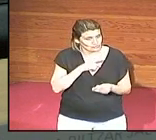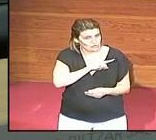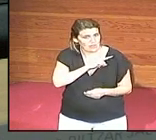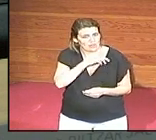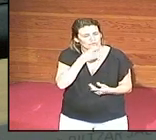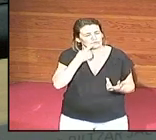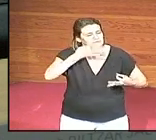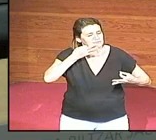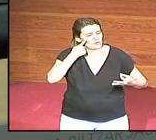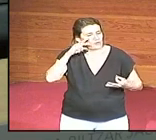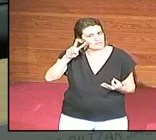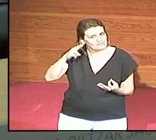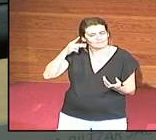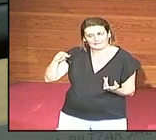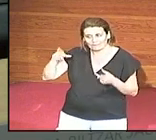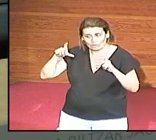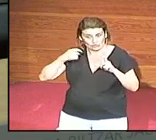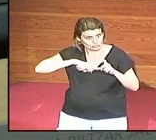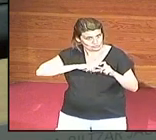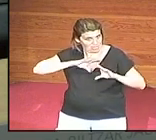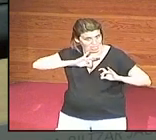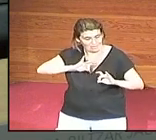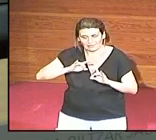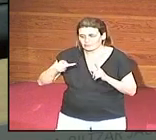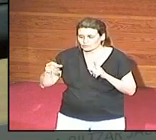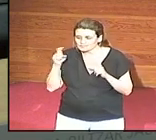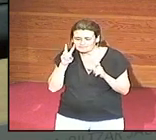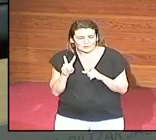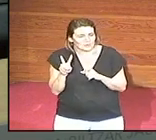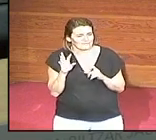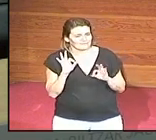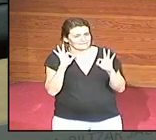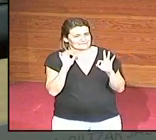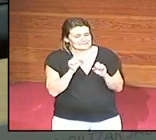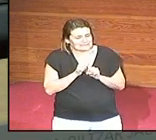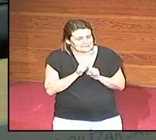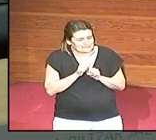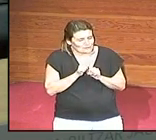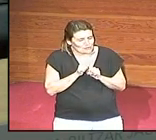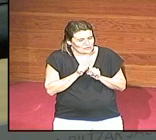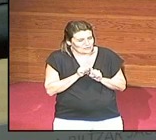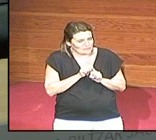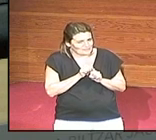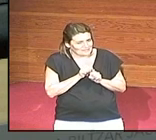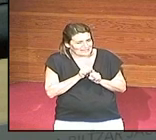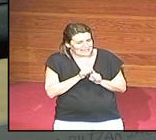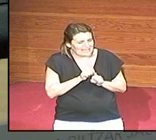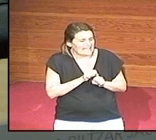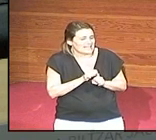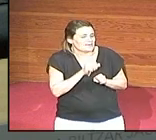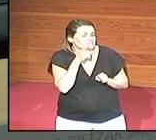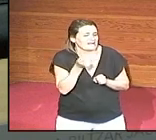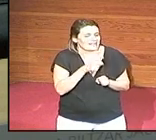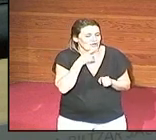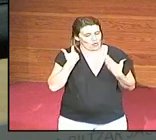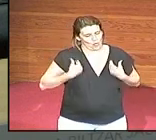cuando los percibís desde aquí en las fotos que hacemos, veis una especie de extensión del Kalashnikov, que no piensa, que